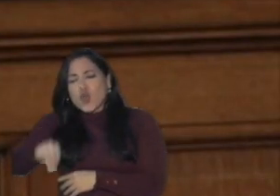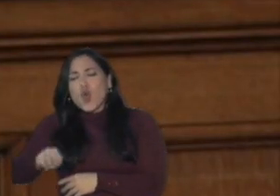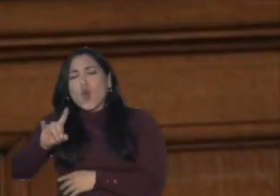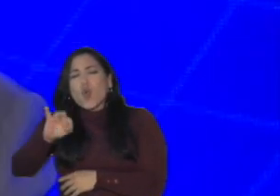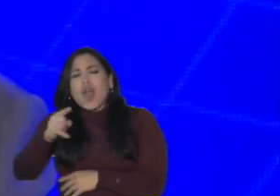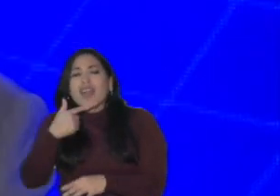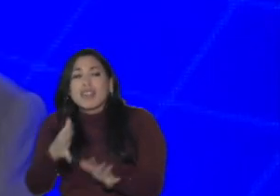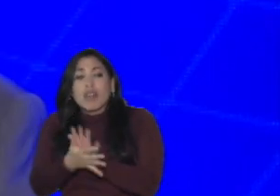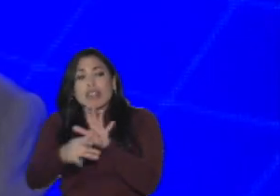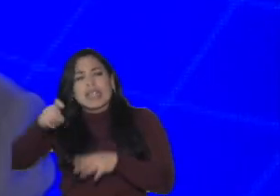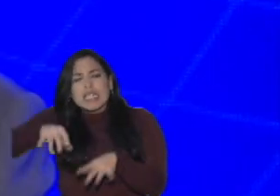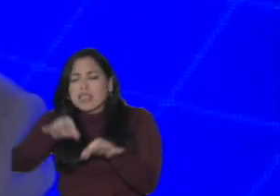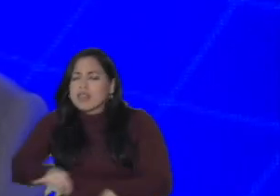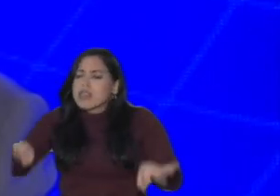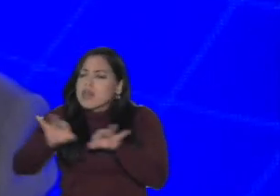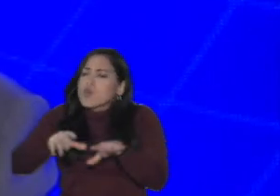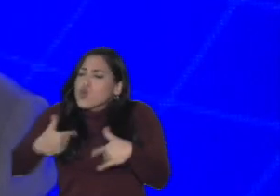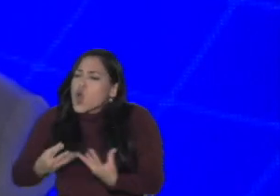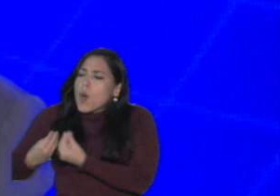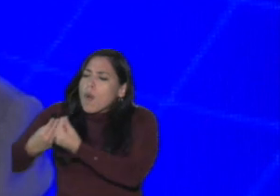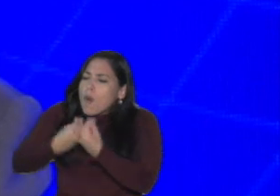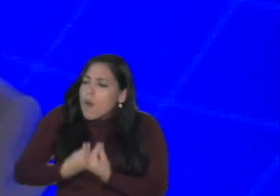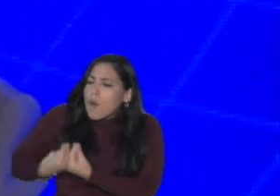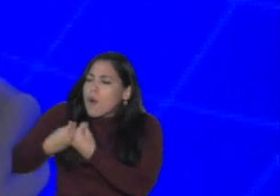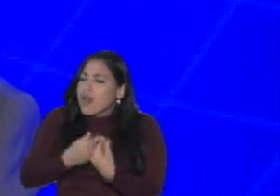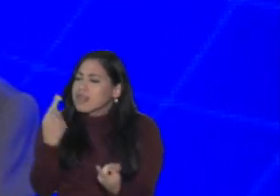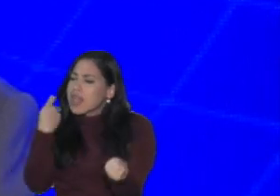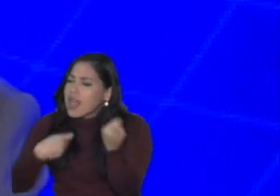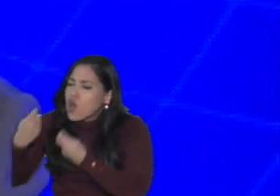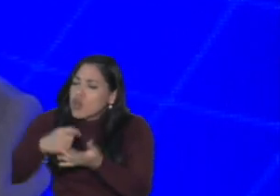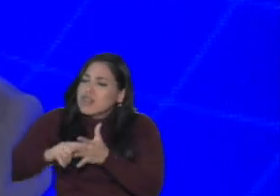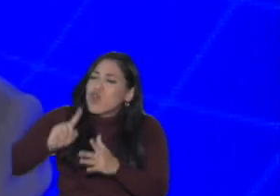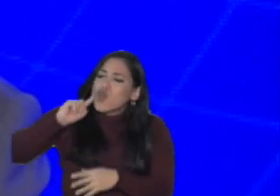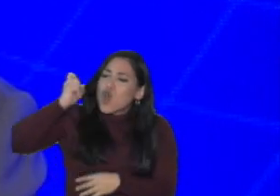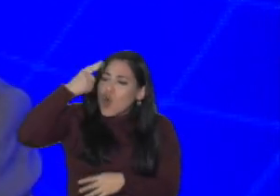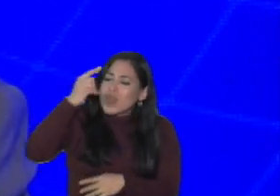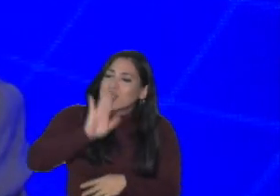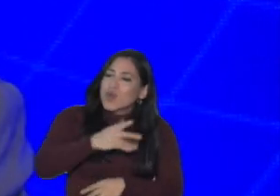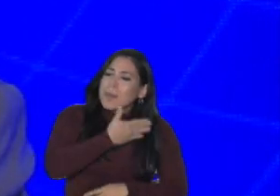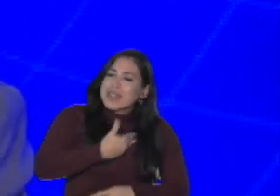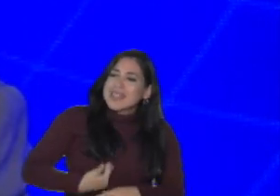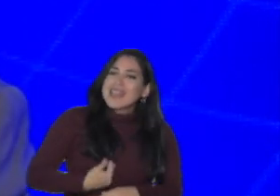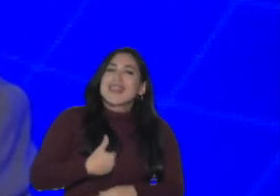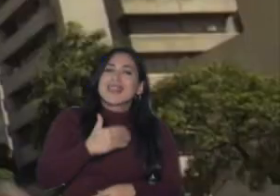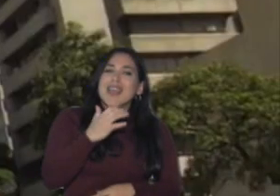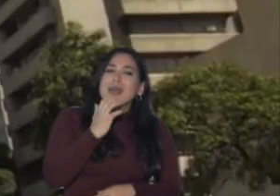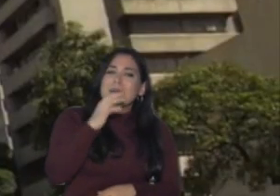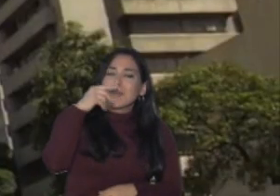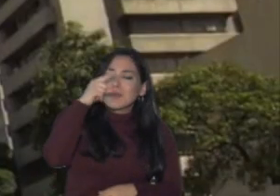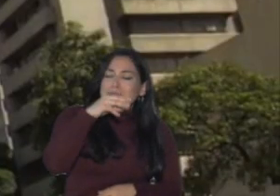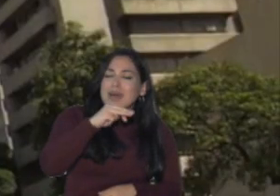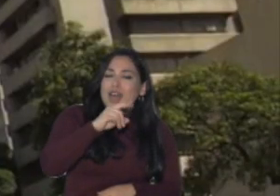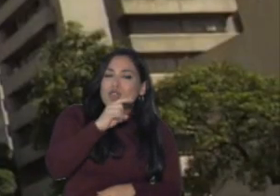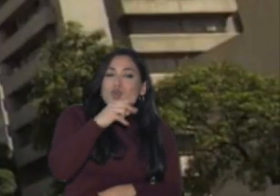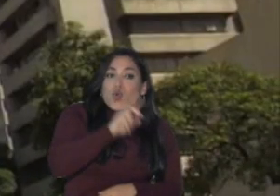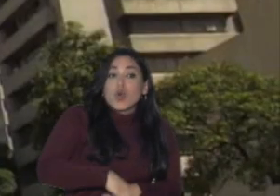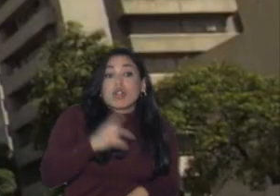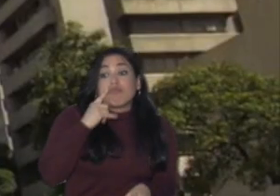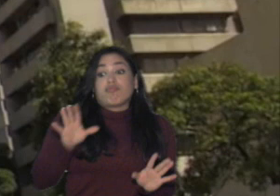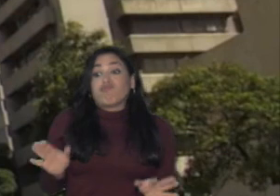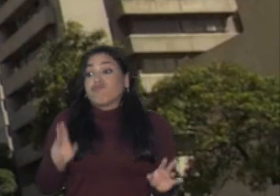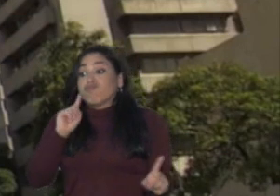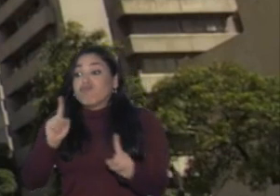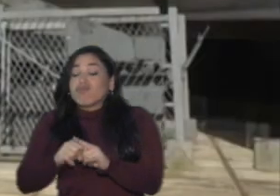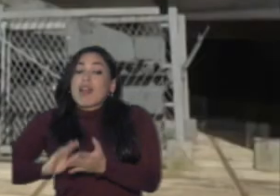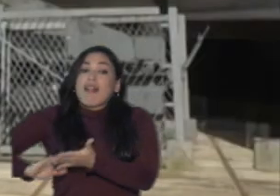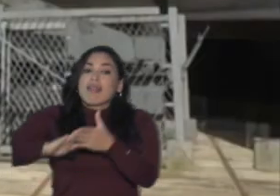quien reiteró la necesidad de buscar la forma de retomar las negociaciones con el gobierno del presidente Nicolás Maduro, asegurando que es el mejor camino para